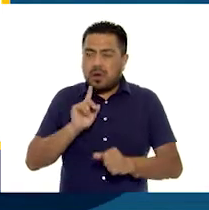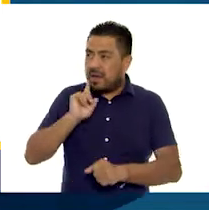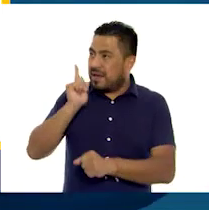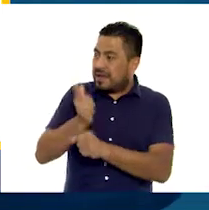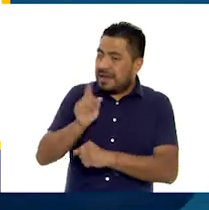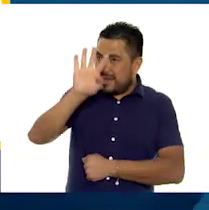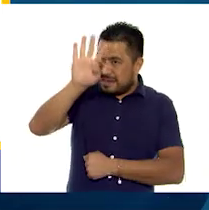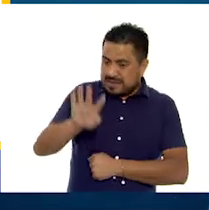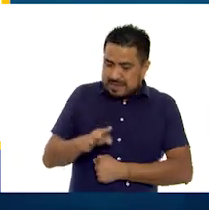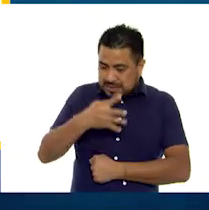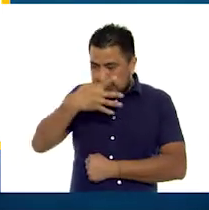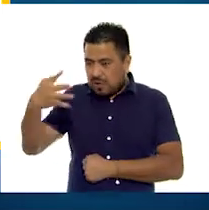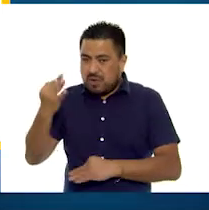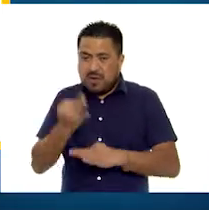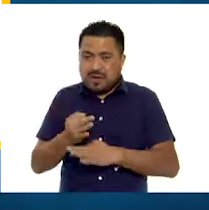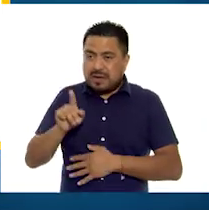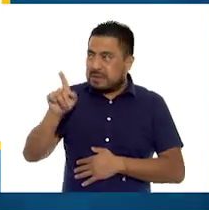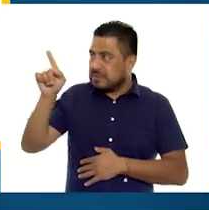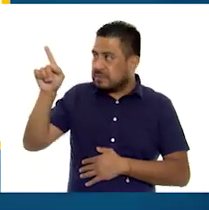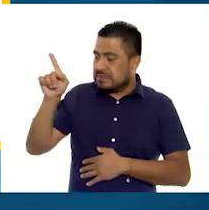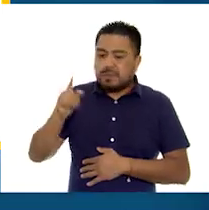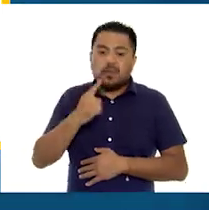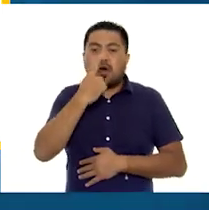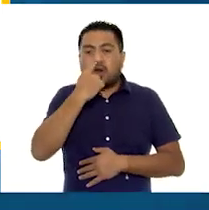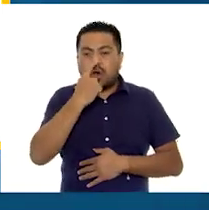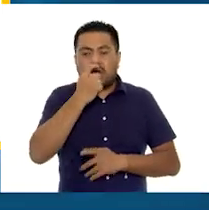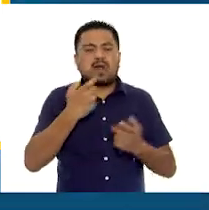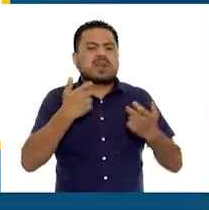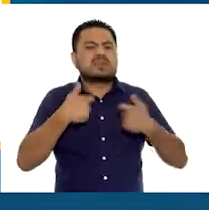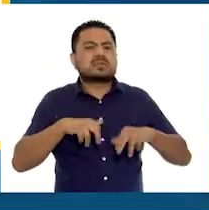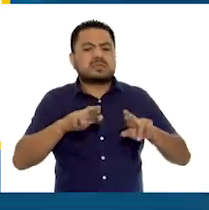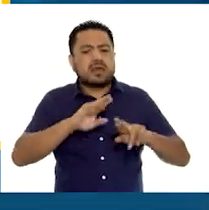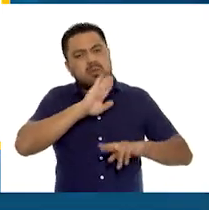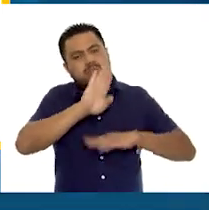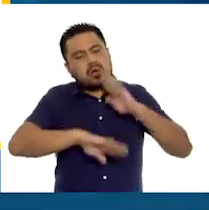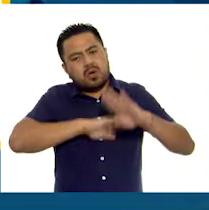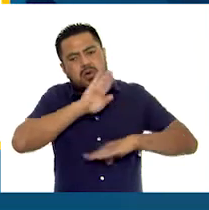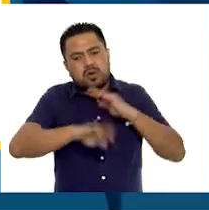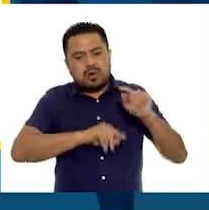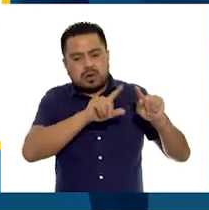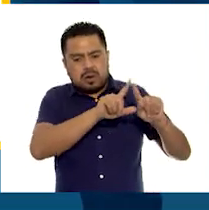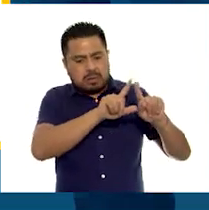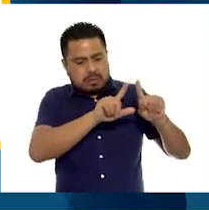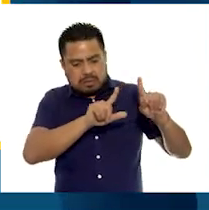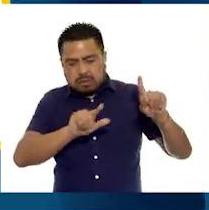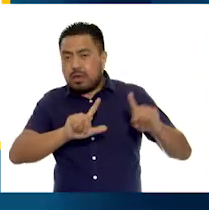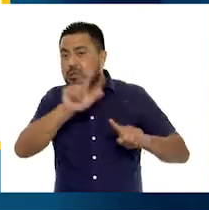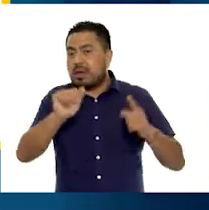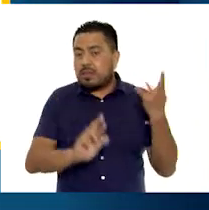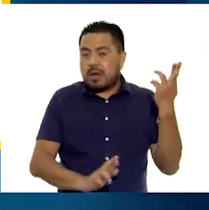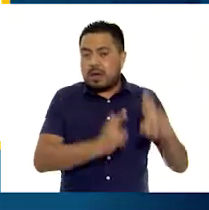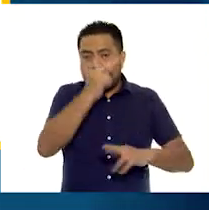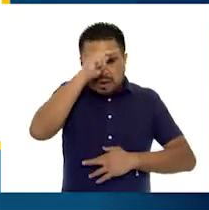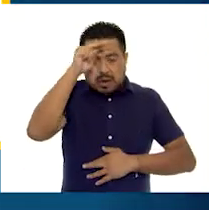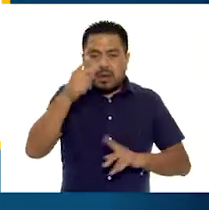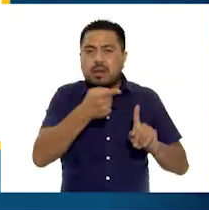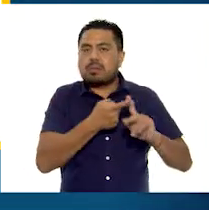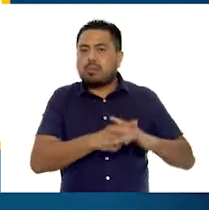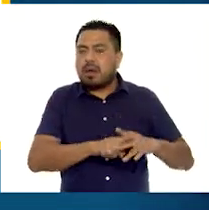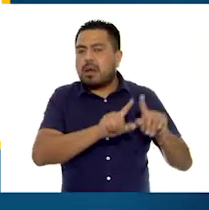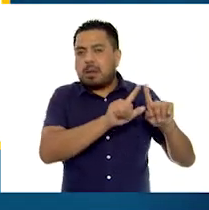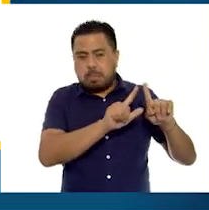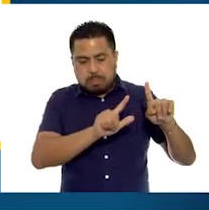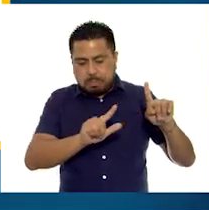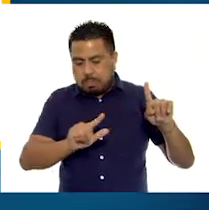gráfica que está apareciendo en pantalla la línea roja representa la tasa de mortalidad que después de la revolución mexicana comenzó a disminuir